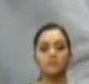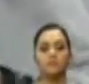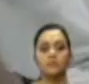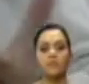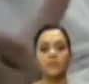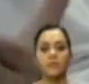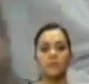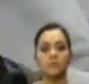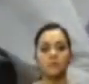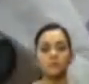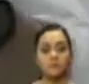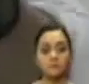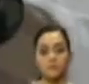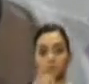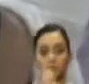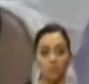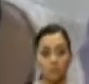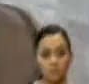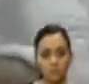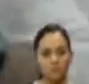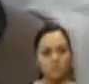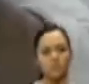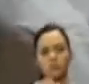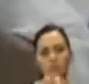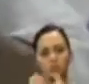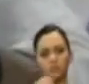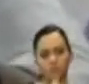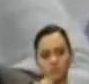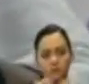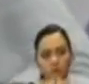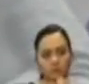que no caiga en malos hábitos, etcétera? Si eso es una violencia, ¿no?